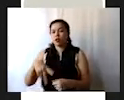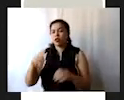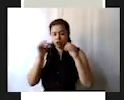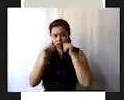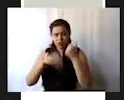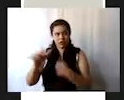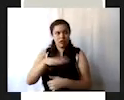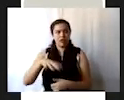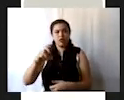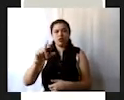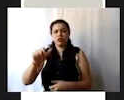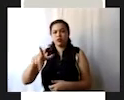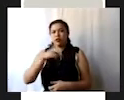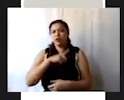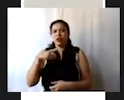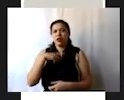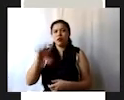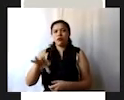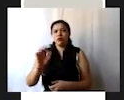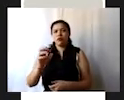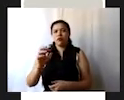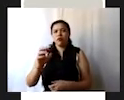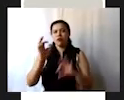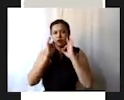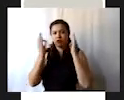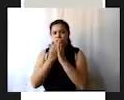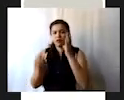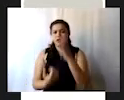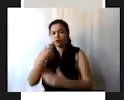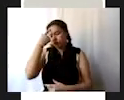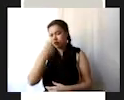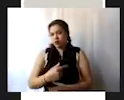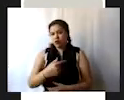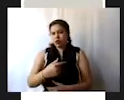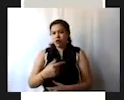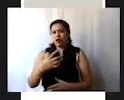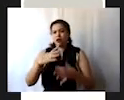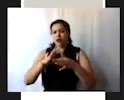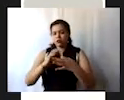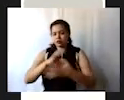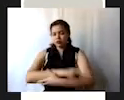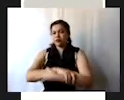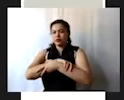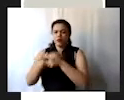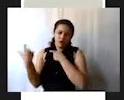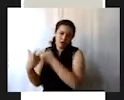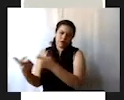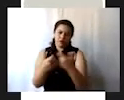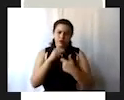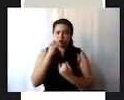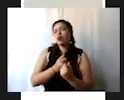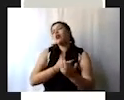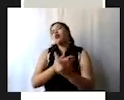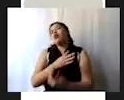sociedad civil deben encontrar nuevas formas de establecer alianzas, cooperaciones y compartir